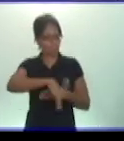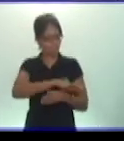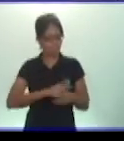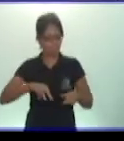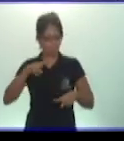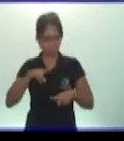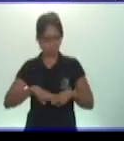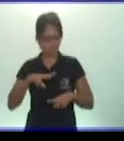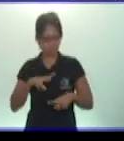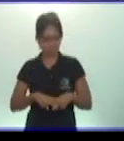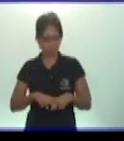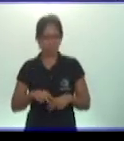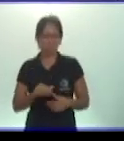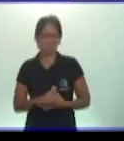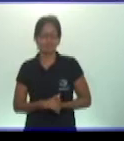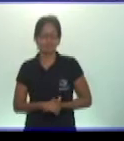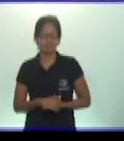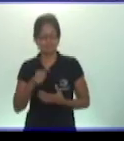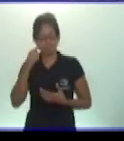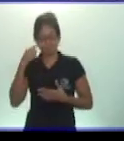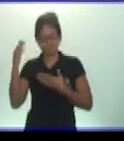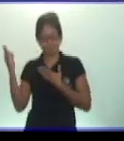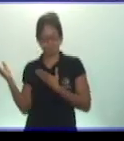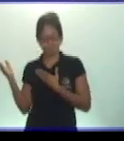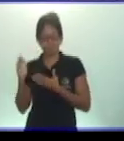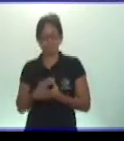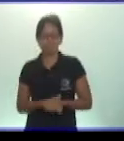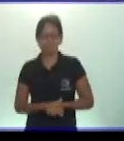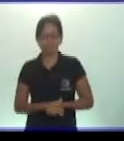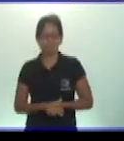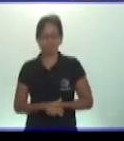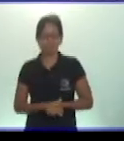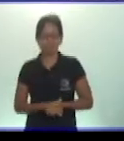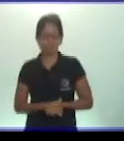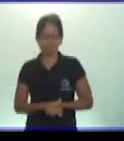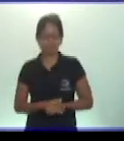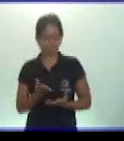un desvelo cotidiano. Para darle continuidad a este proceso,